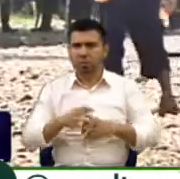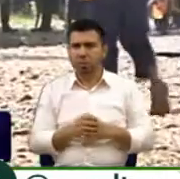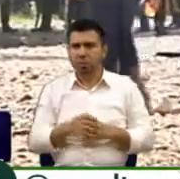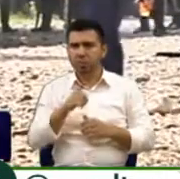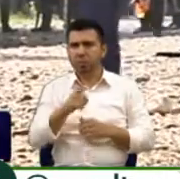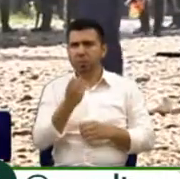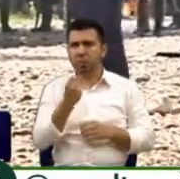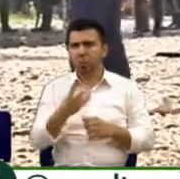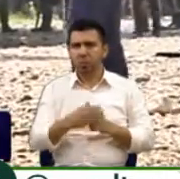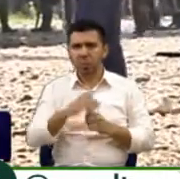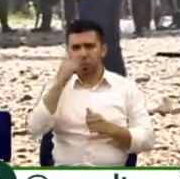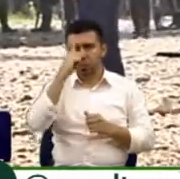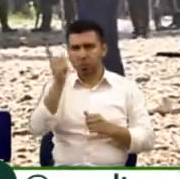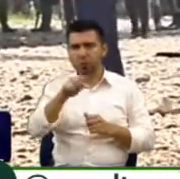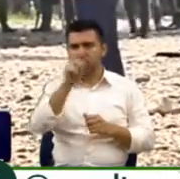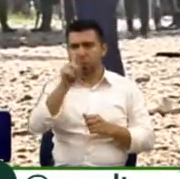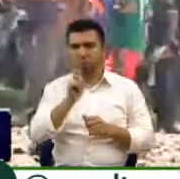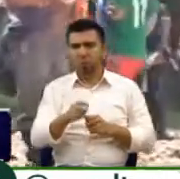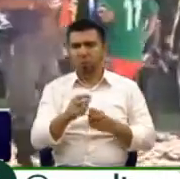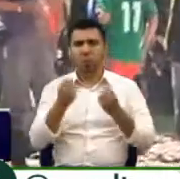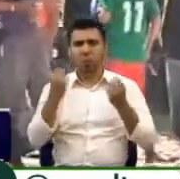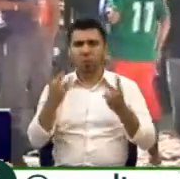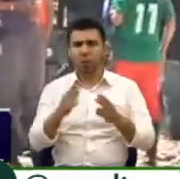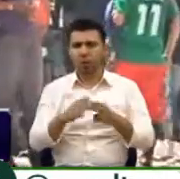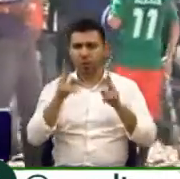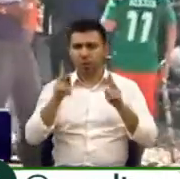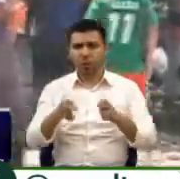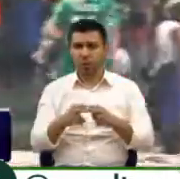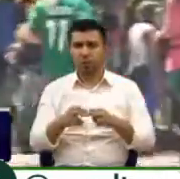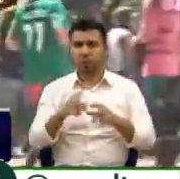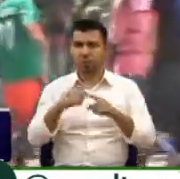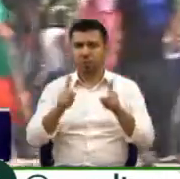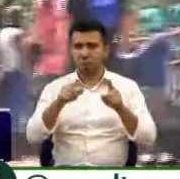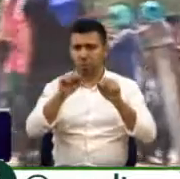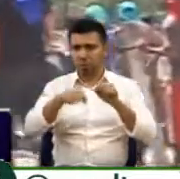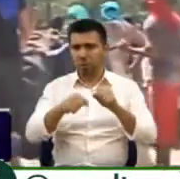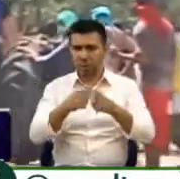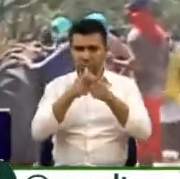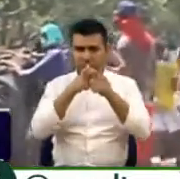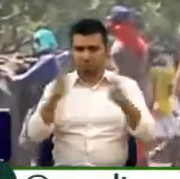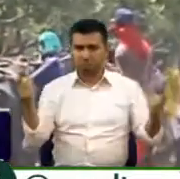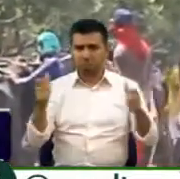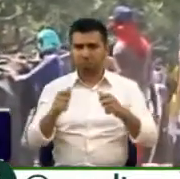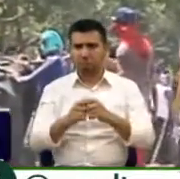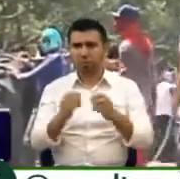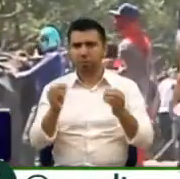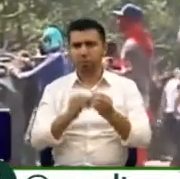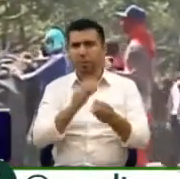número estimado o preciso, pero es una movilización más fuerte